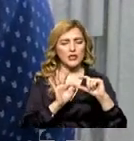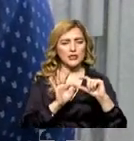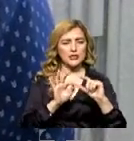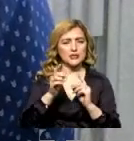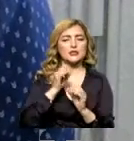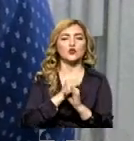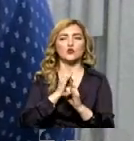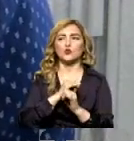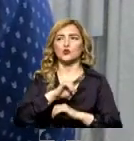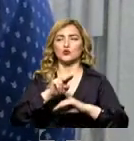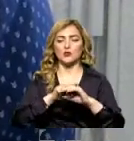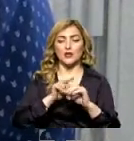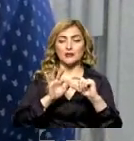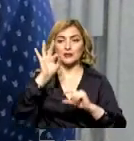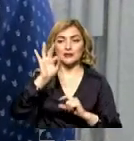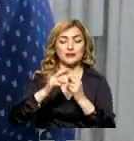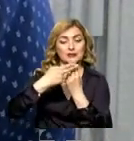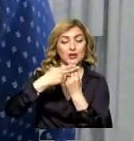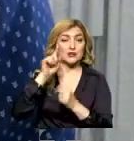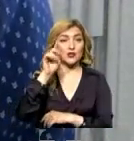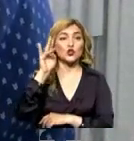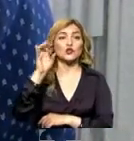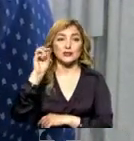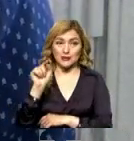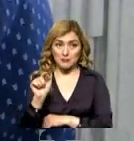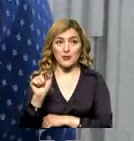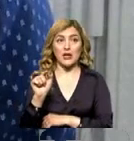Aparte de eso, se necesita una